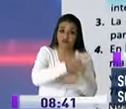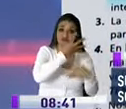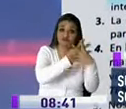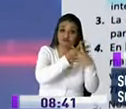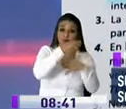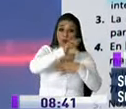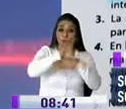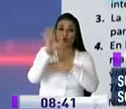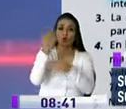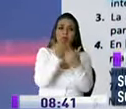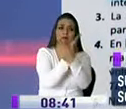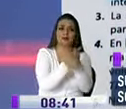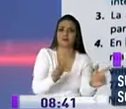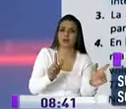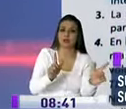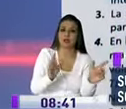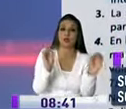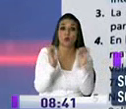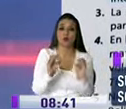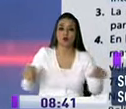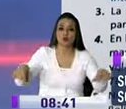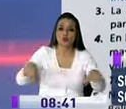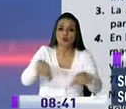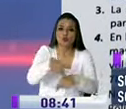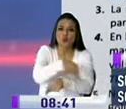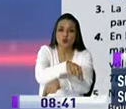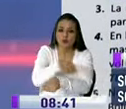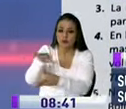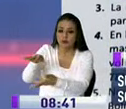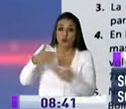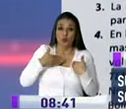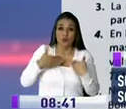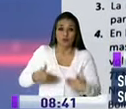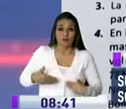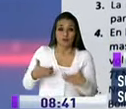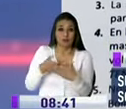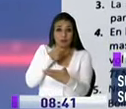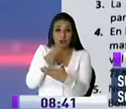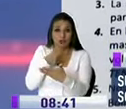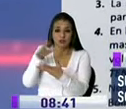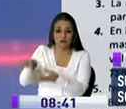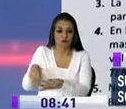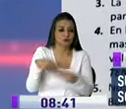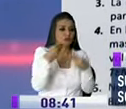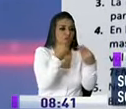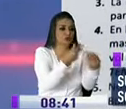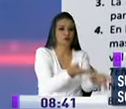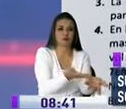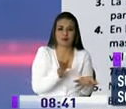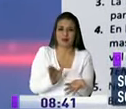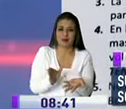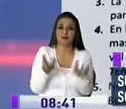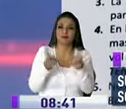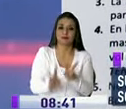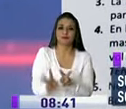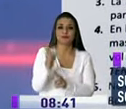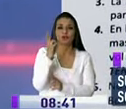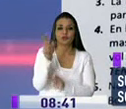Colombia, así como hacer un cordón humanitario que les permita entregar los cuerpos del equipo periodístico de Diario El Comercio y